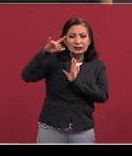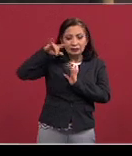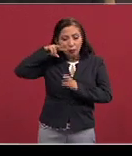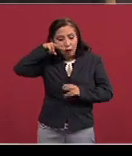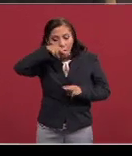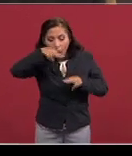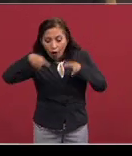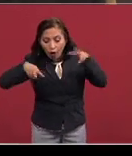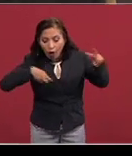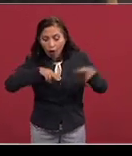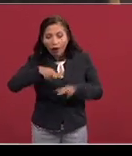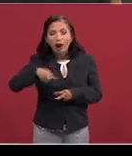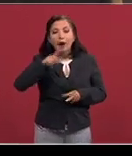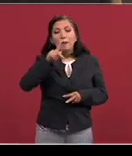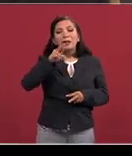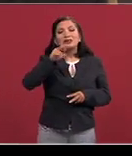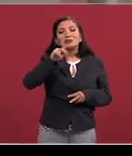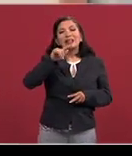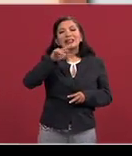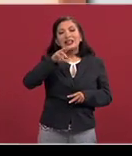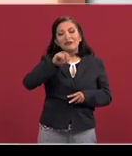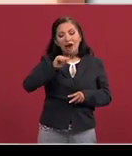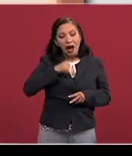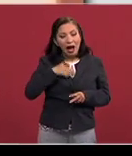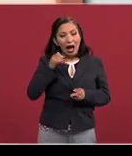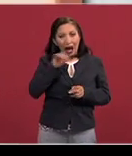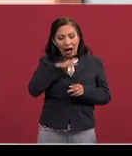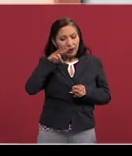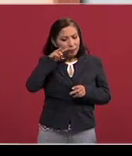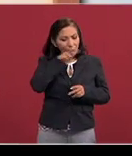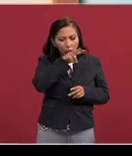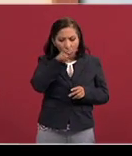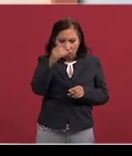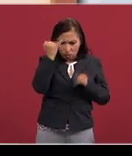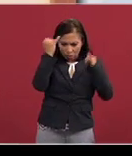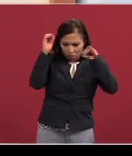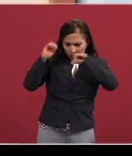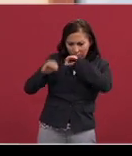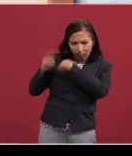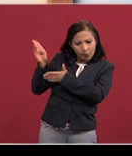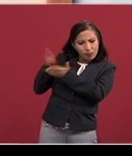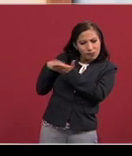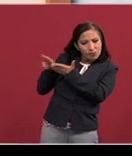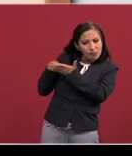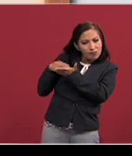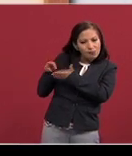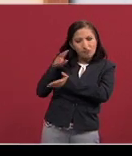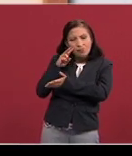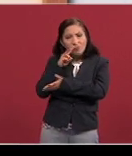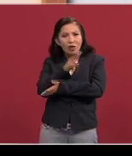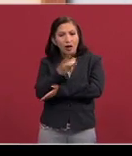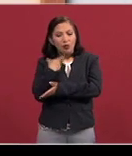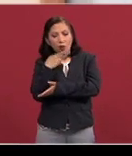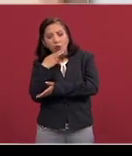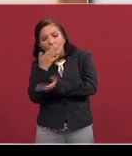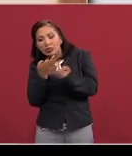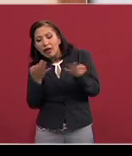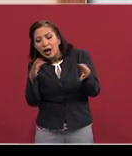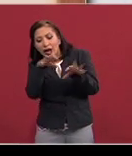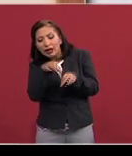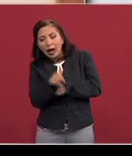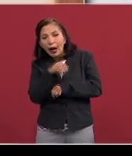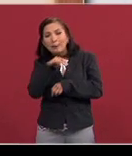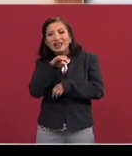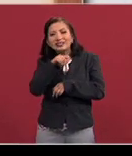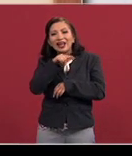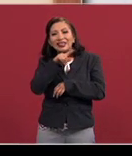como le llamaban en el siglo XIX, a ojo de pájaro, esta construcción de apropiación territorial de la